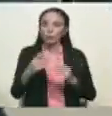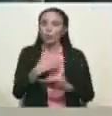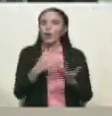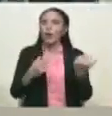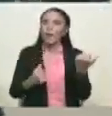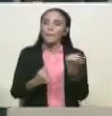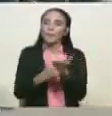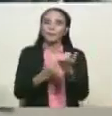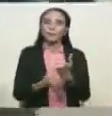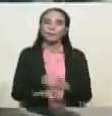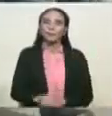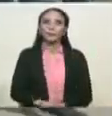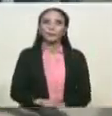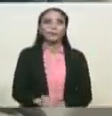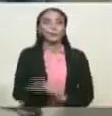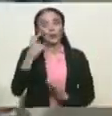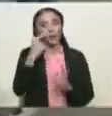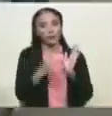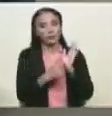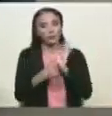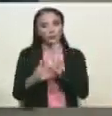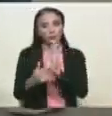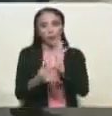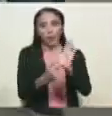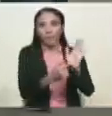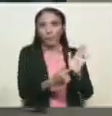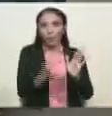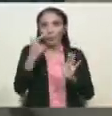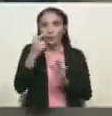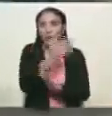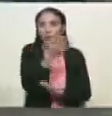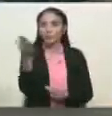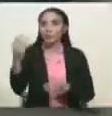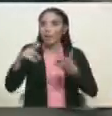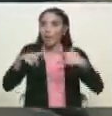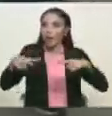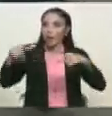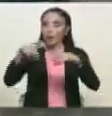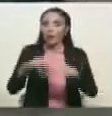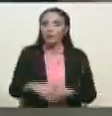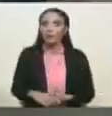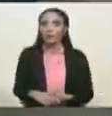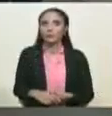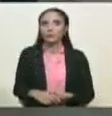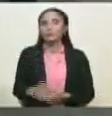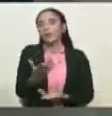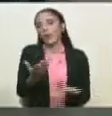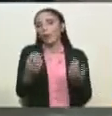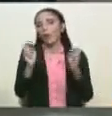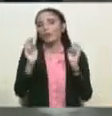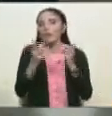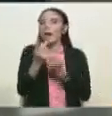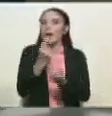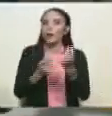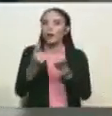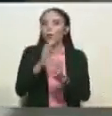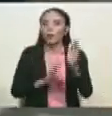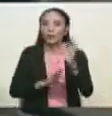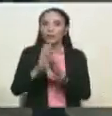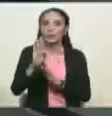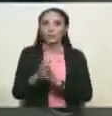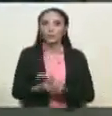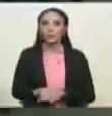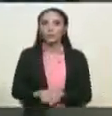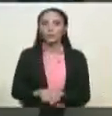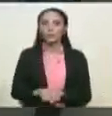a conocer una de las experiencias que desarrolla nuestra organización en el ámbito económico productivo. Estamos